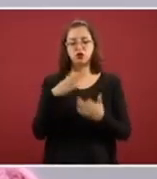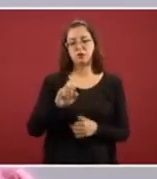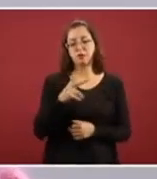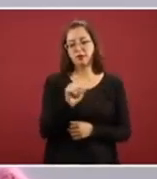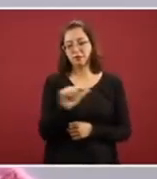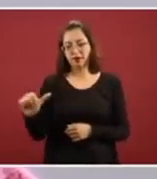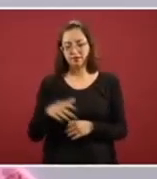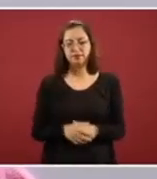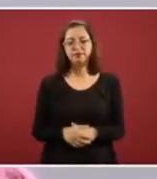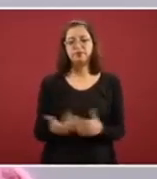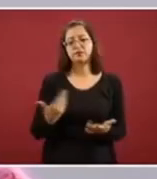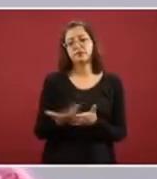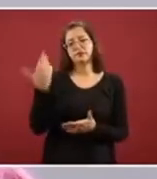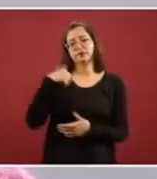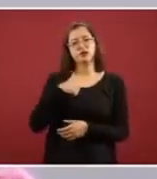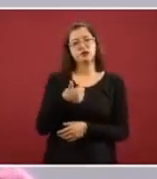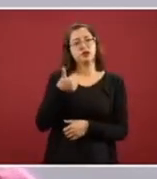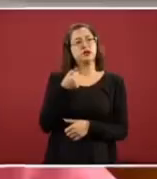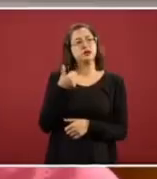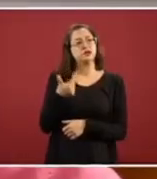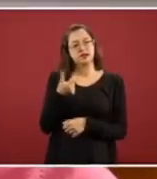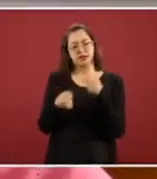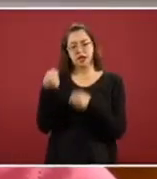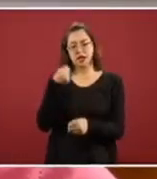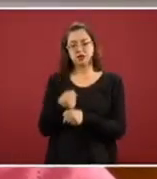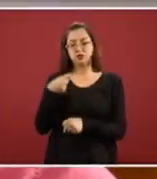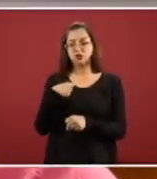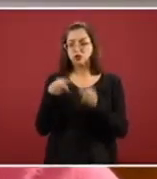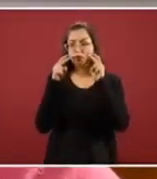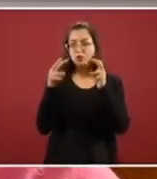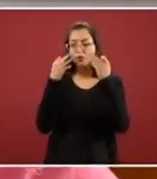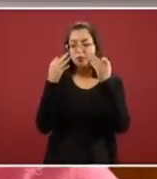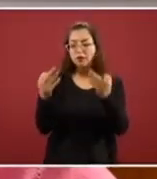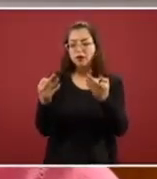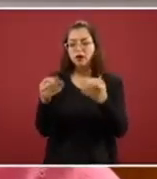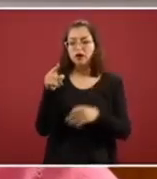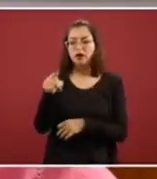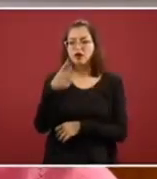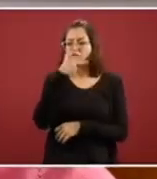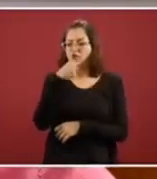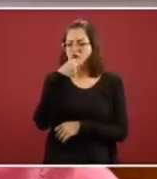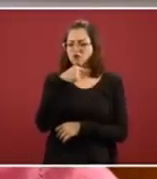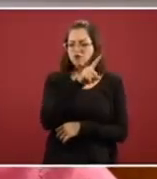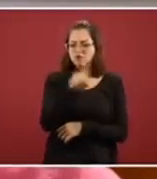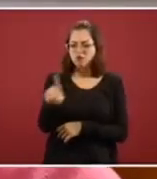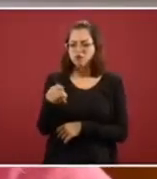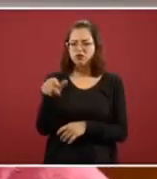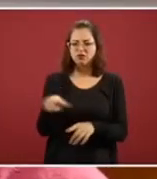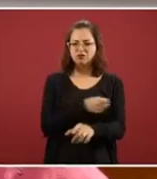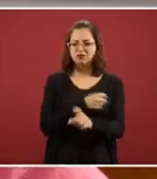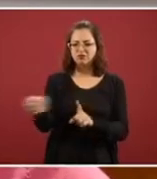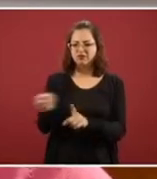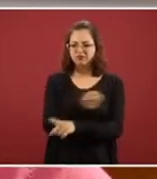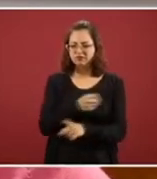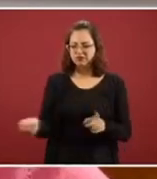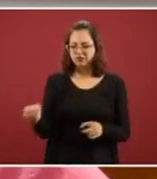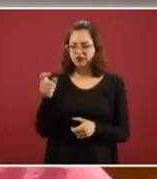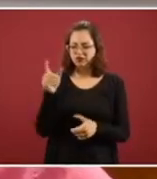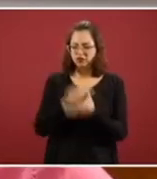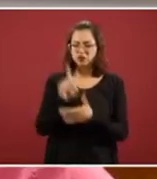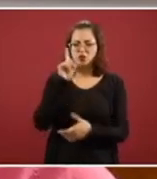como 6 o 7, 8 años, yo vi que a un señor le llegó y maltrató a su mujer y la